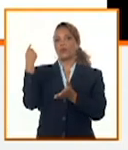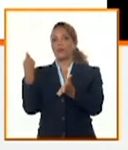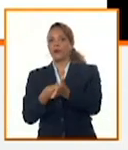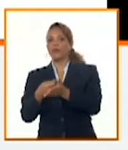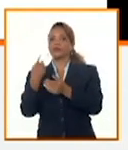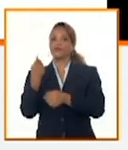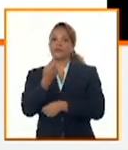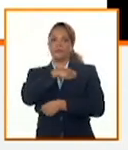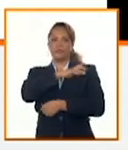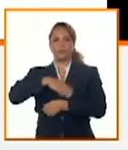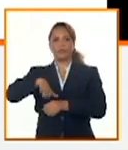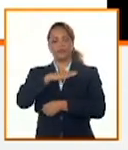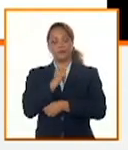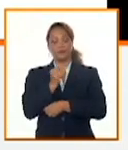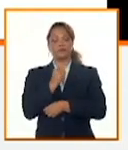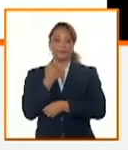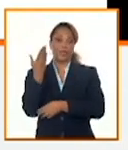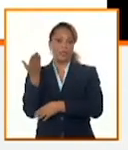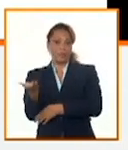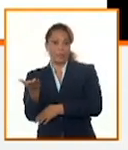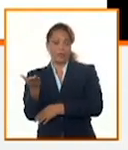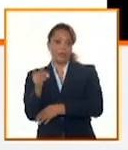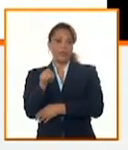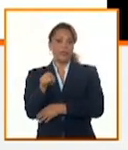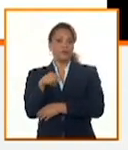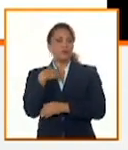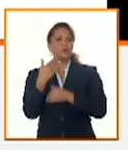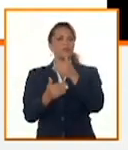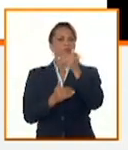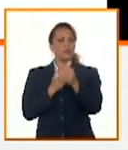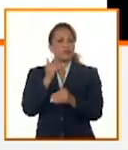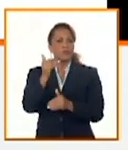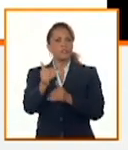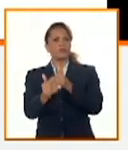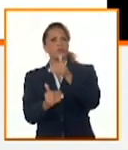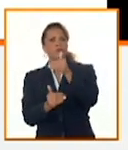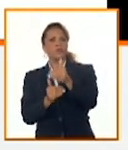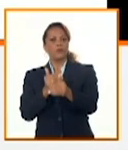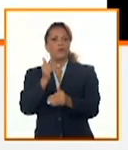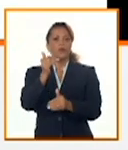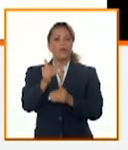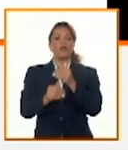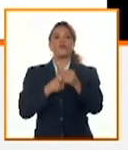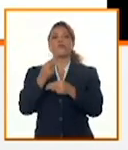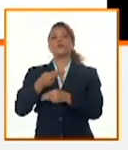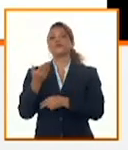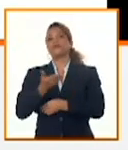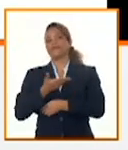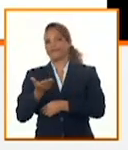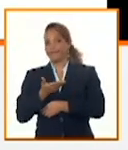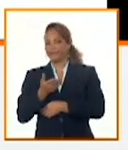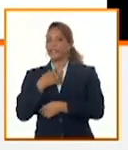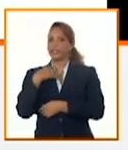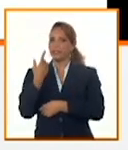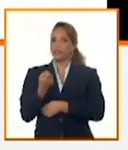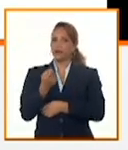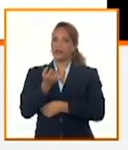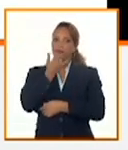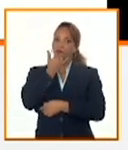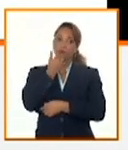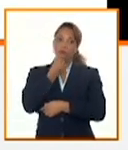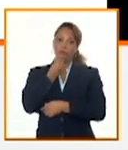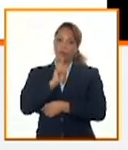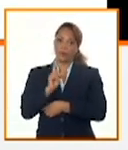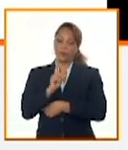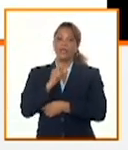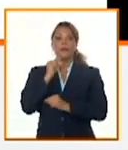demande la población porque repito este proceso Aunque va a ir gradual vamos a tratar de acelerar lo más posible sin cometer errores y